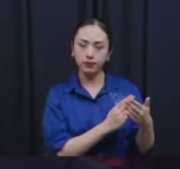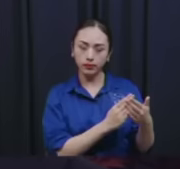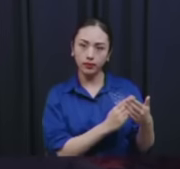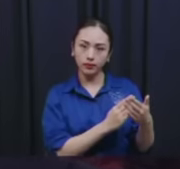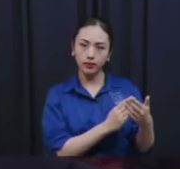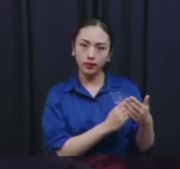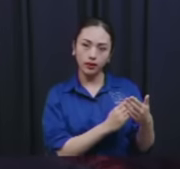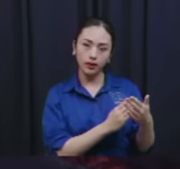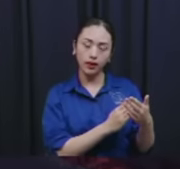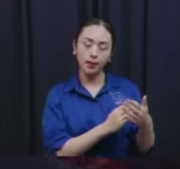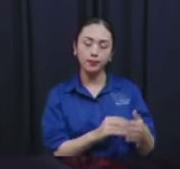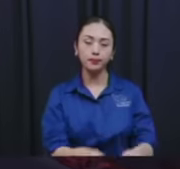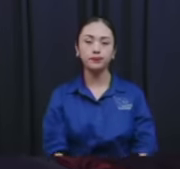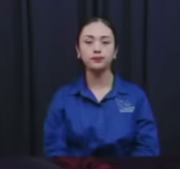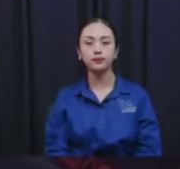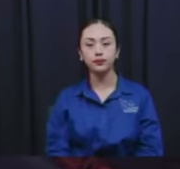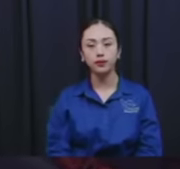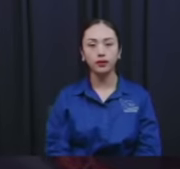me